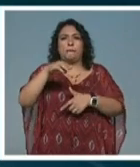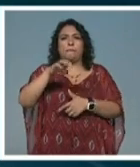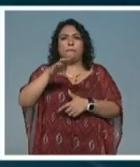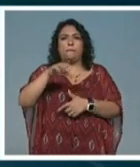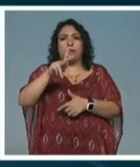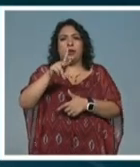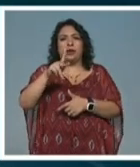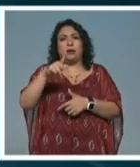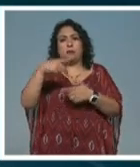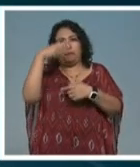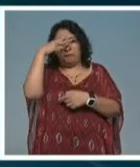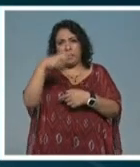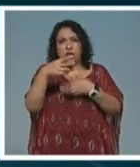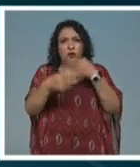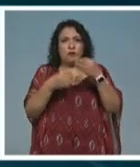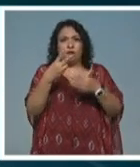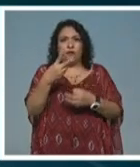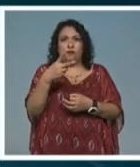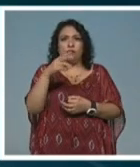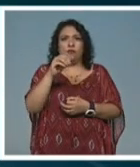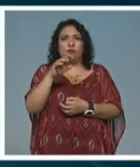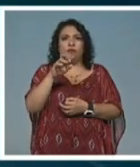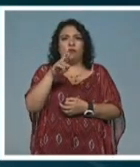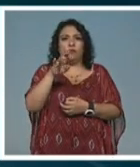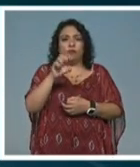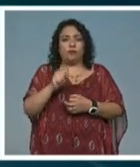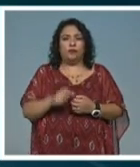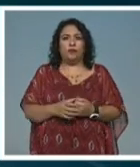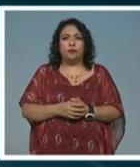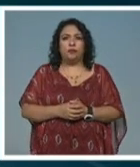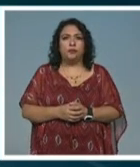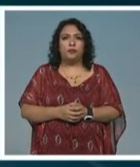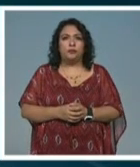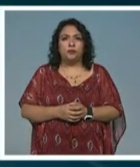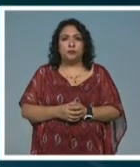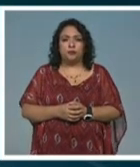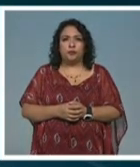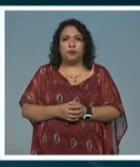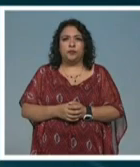México. Noticias 22, Óscar Cortés.